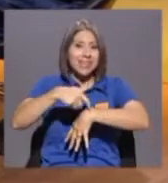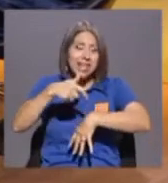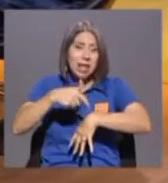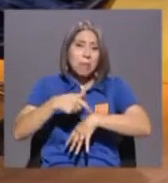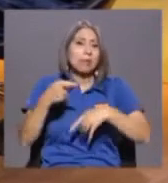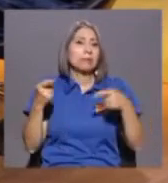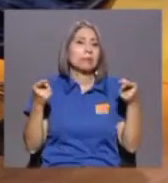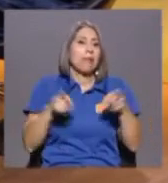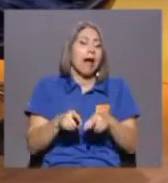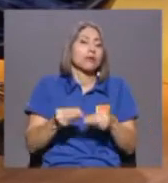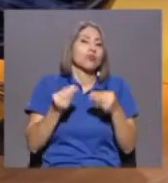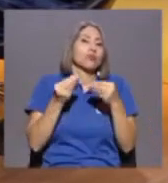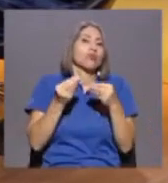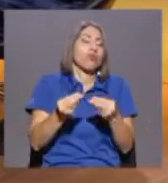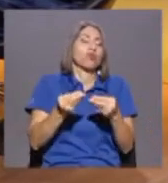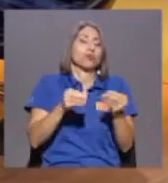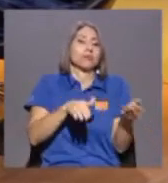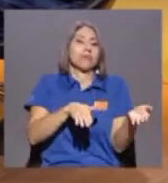atentados